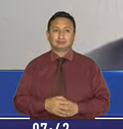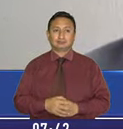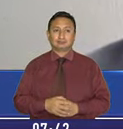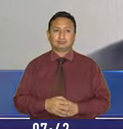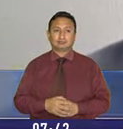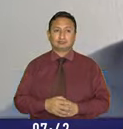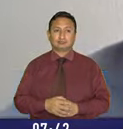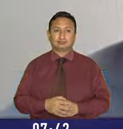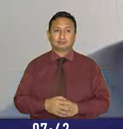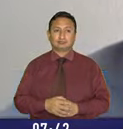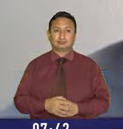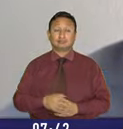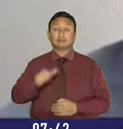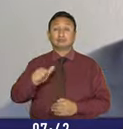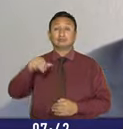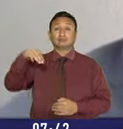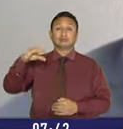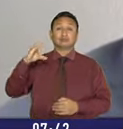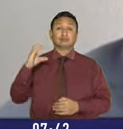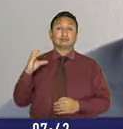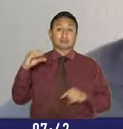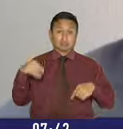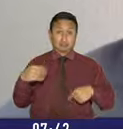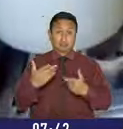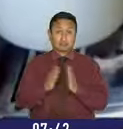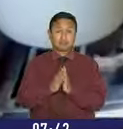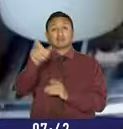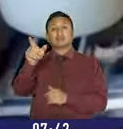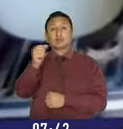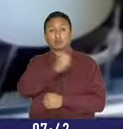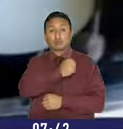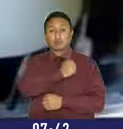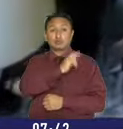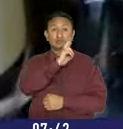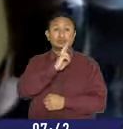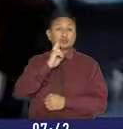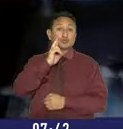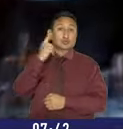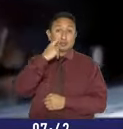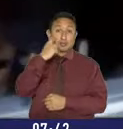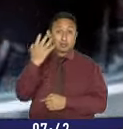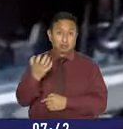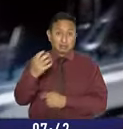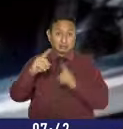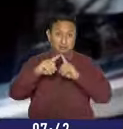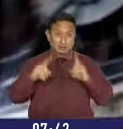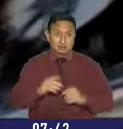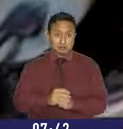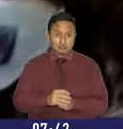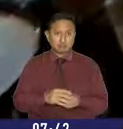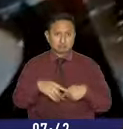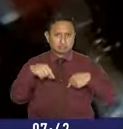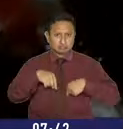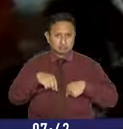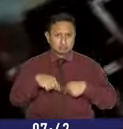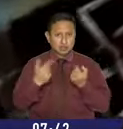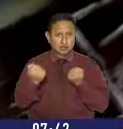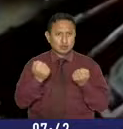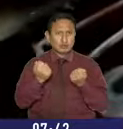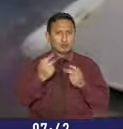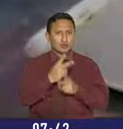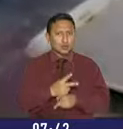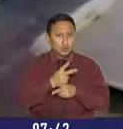Control llama a los dueños de los restaurantes, panaderías, entre otros, a tener un manejo responsable de sus negocios e